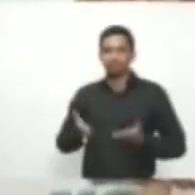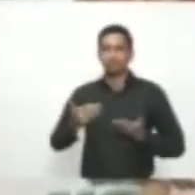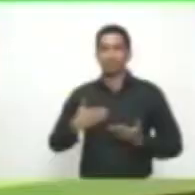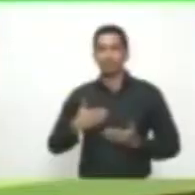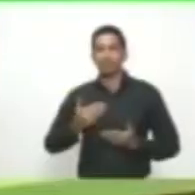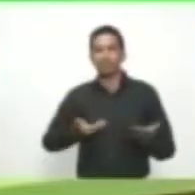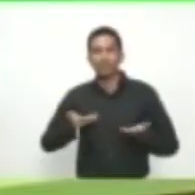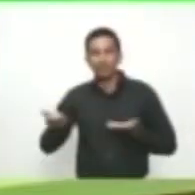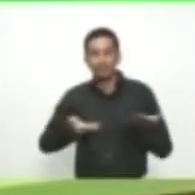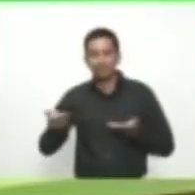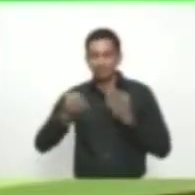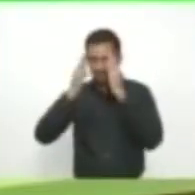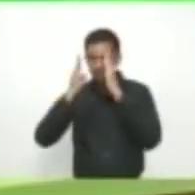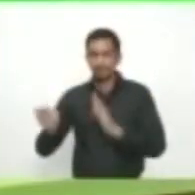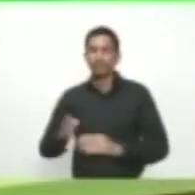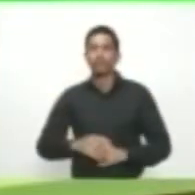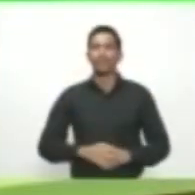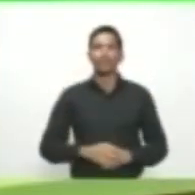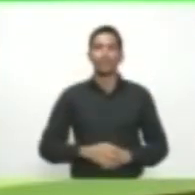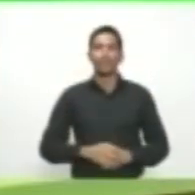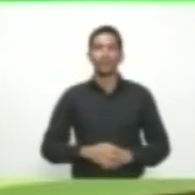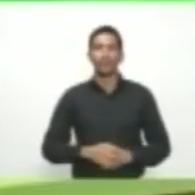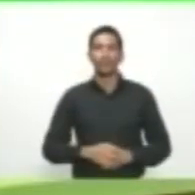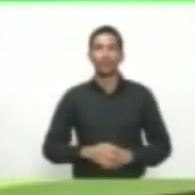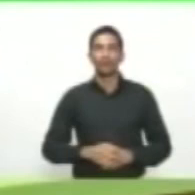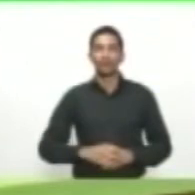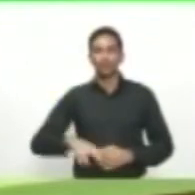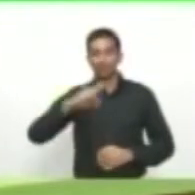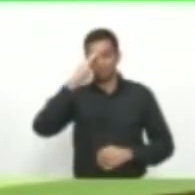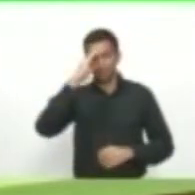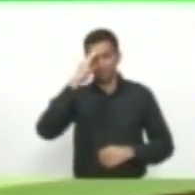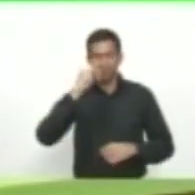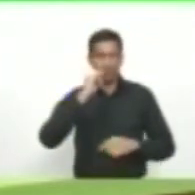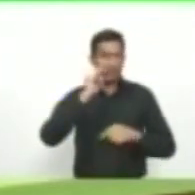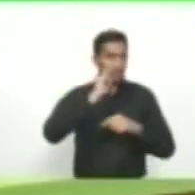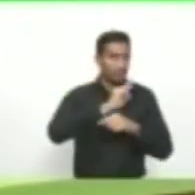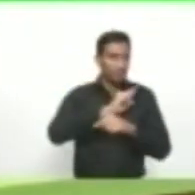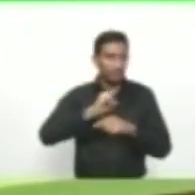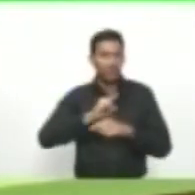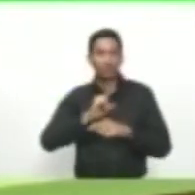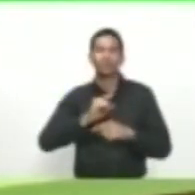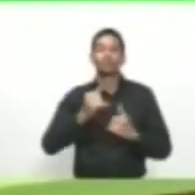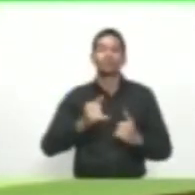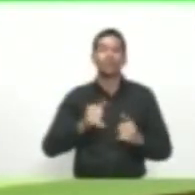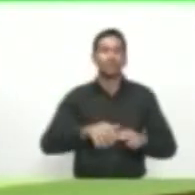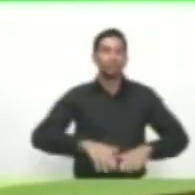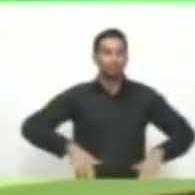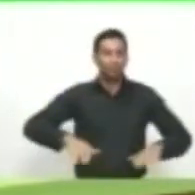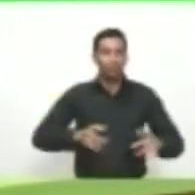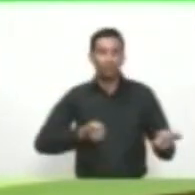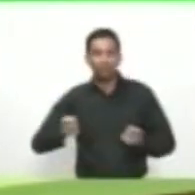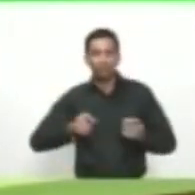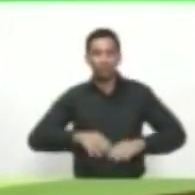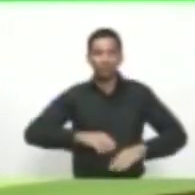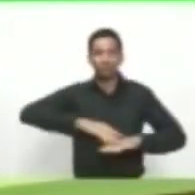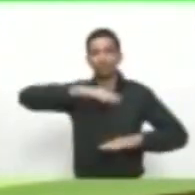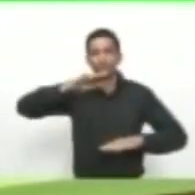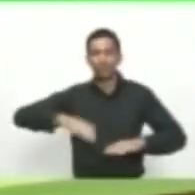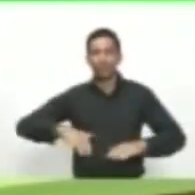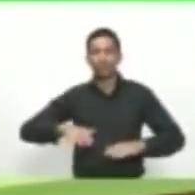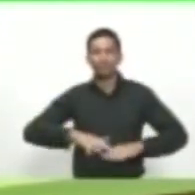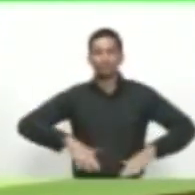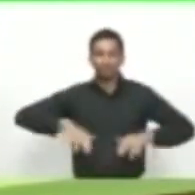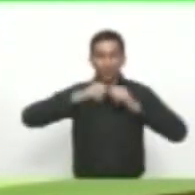verdad. La Inspección de Policía Urbana 27, adscrita a la Secretaría de Control Urbano y Espacio Público, ordenó por